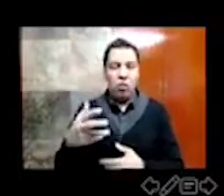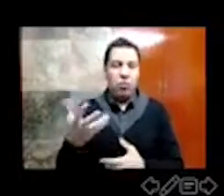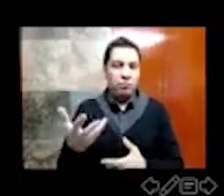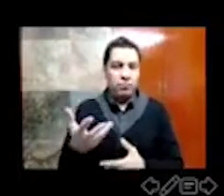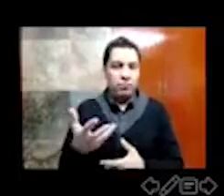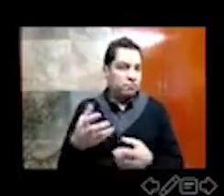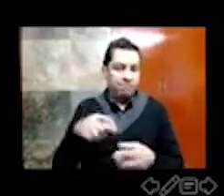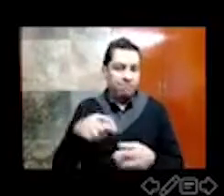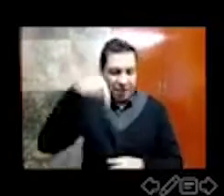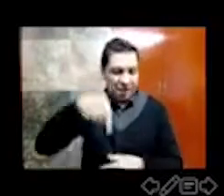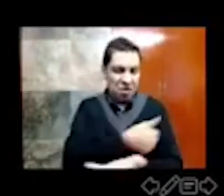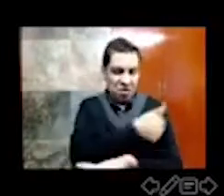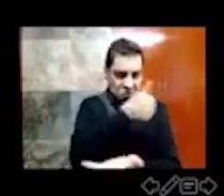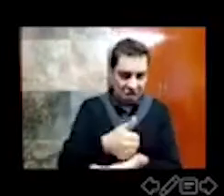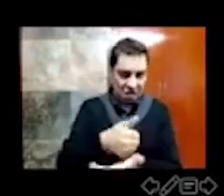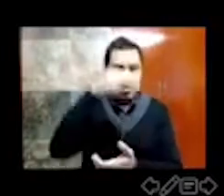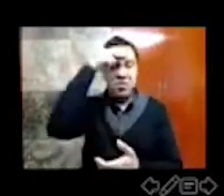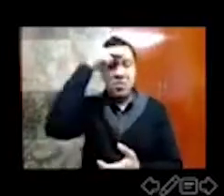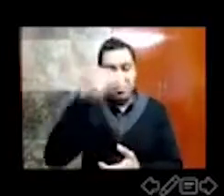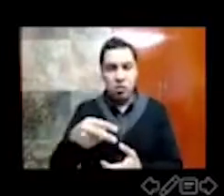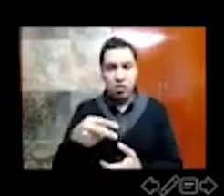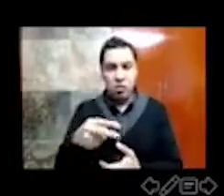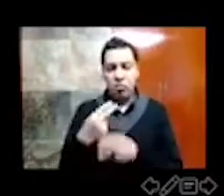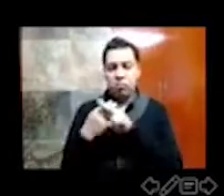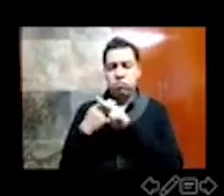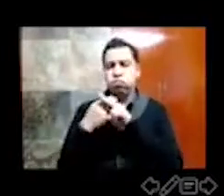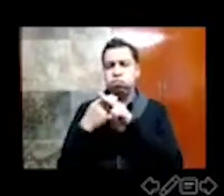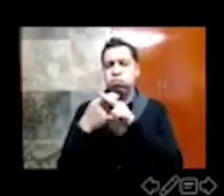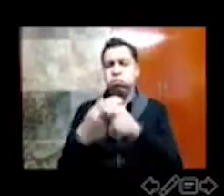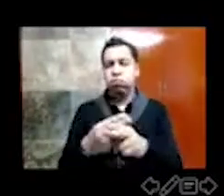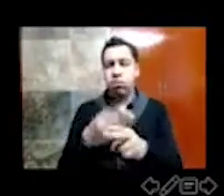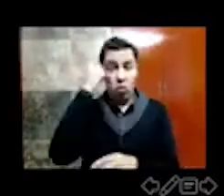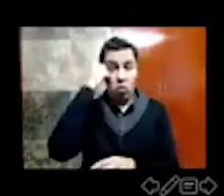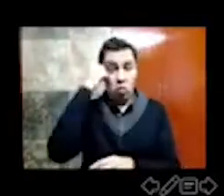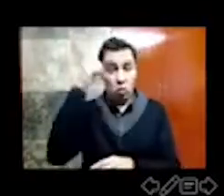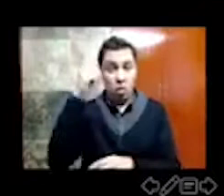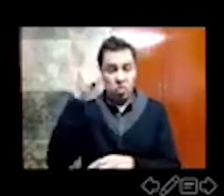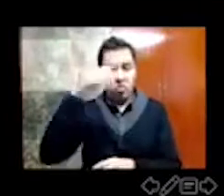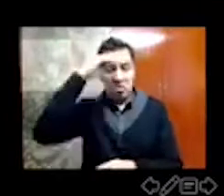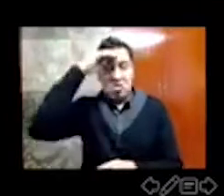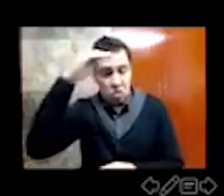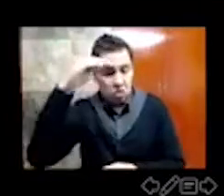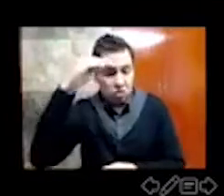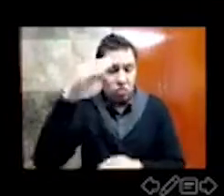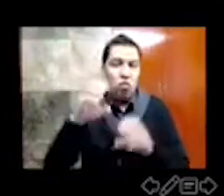Tacubaya. Permanecieron 4 años y de ahí marcharon a